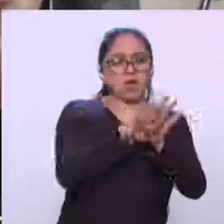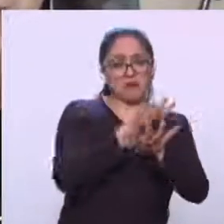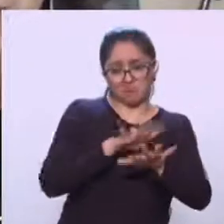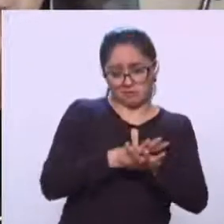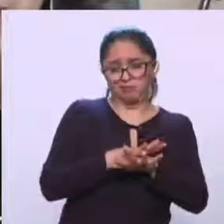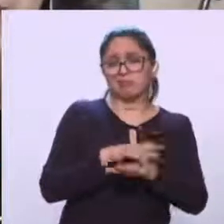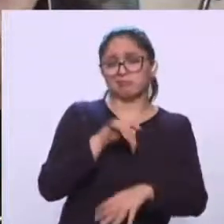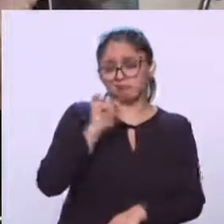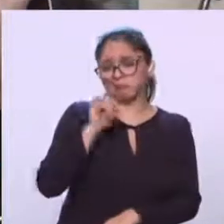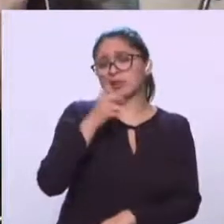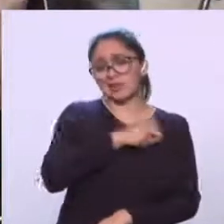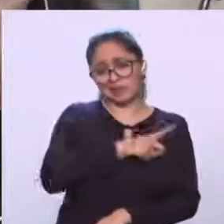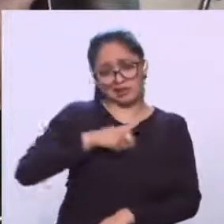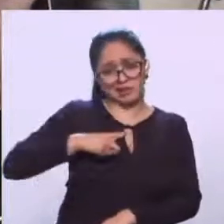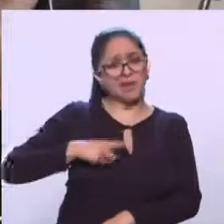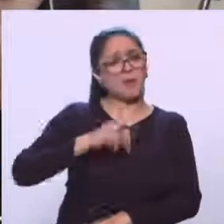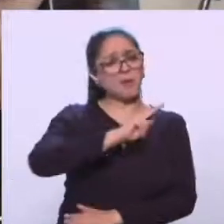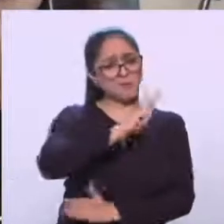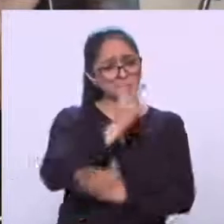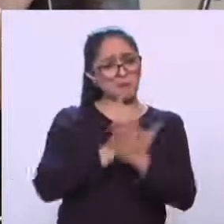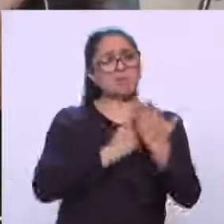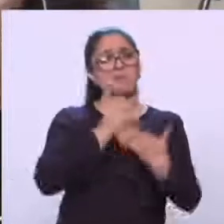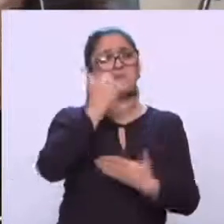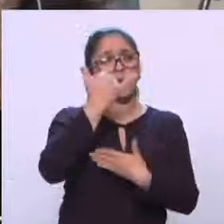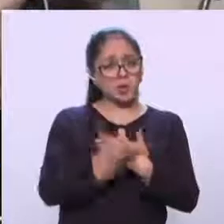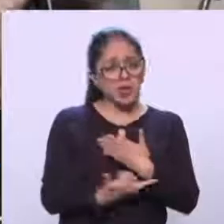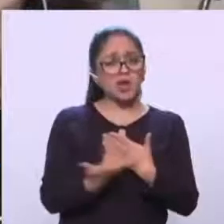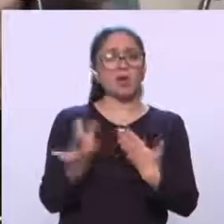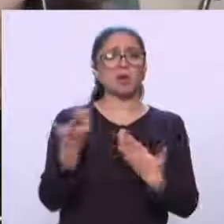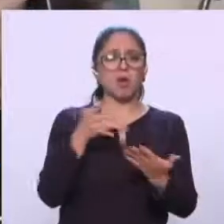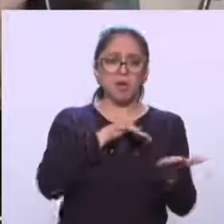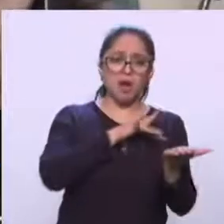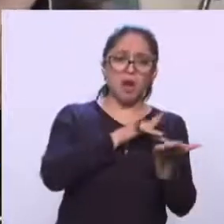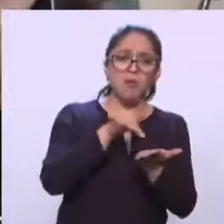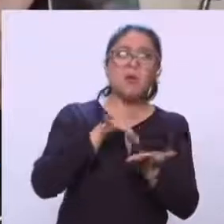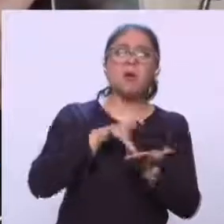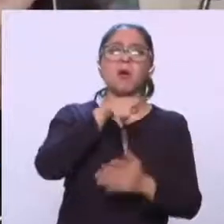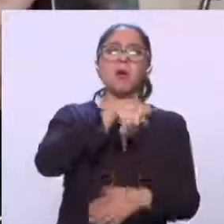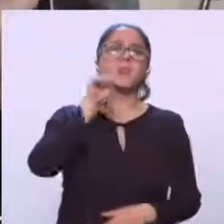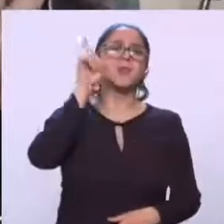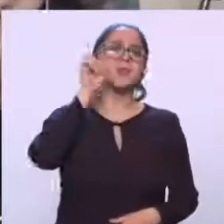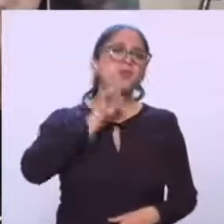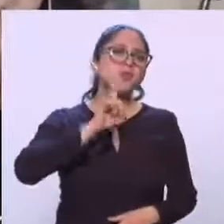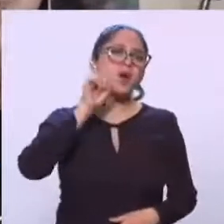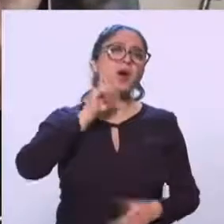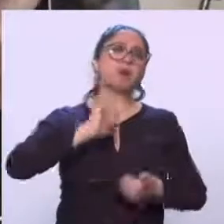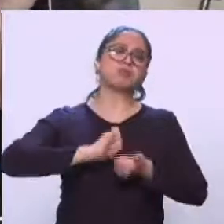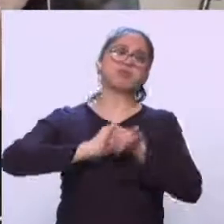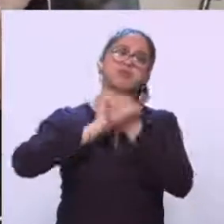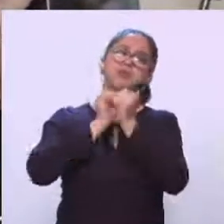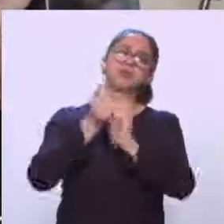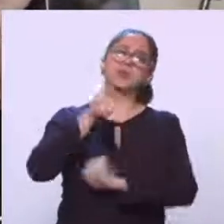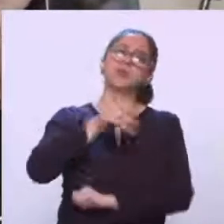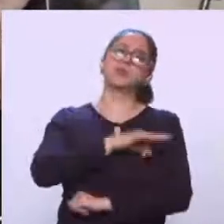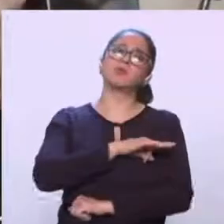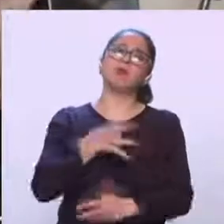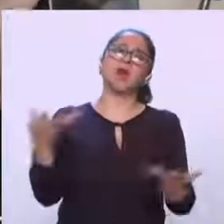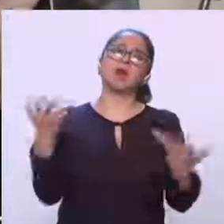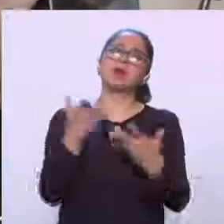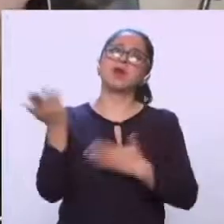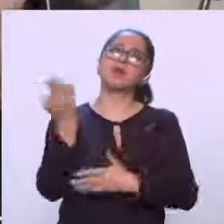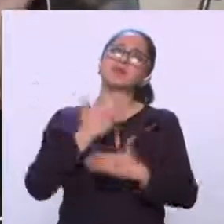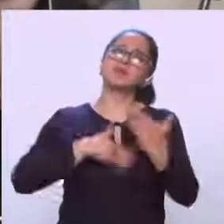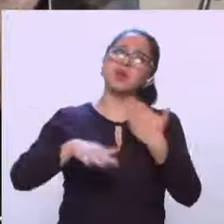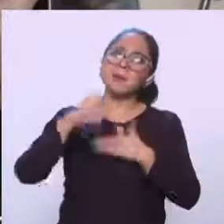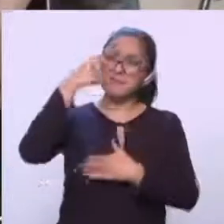un proyecto político, sí le tienes que apostar a mujeres, sí tienes que hacer todo lo posible por salir al campo y entonces si tú